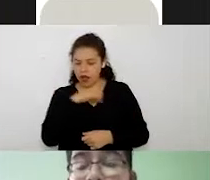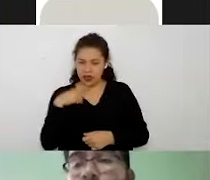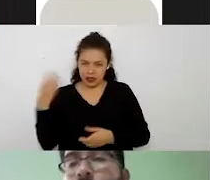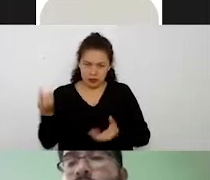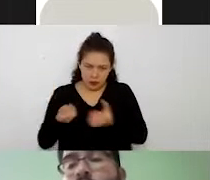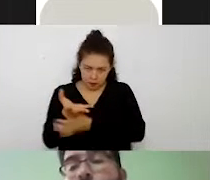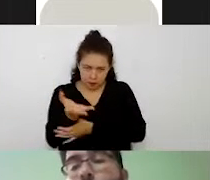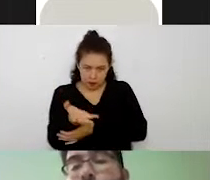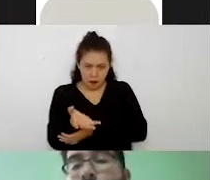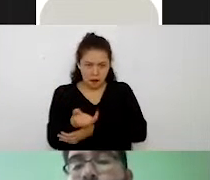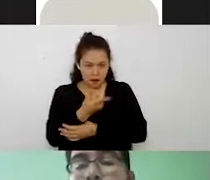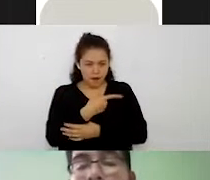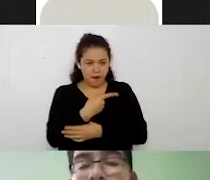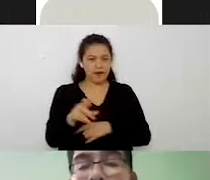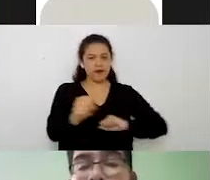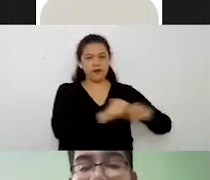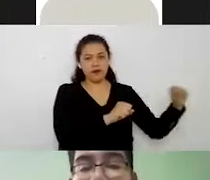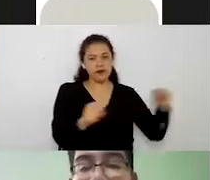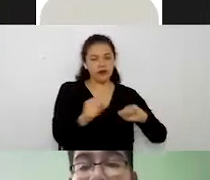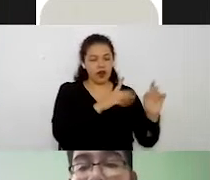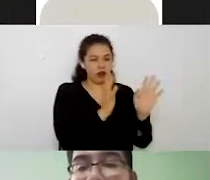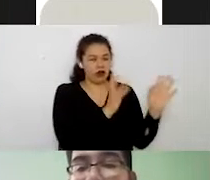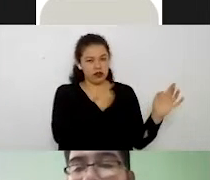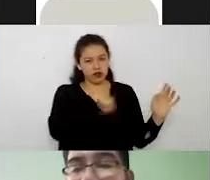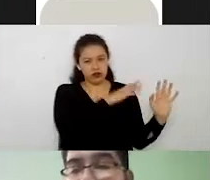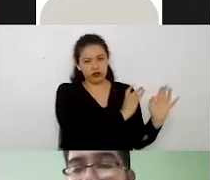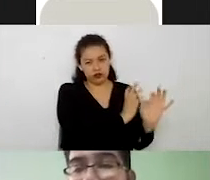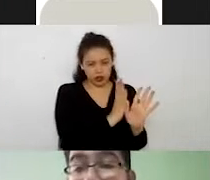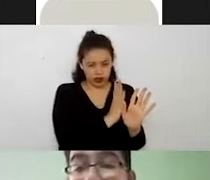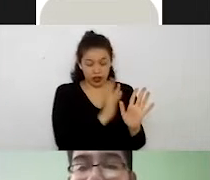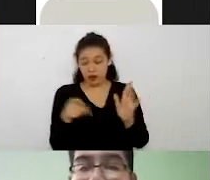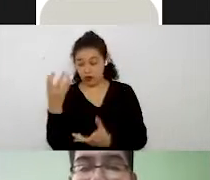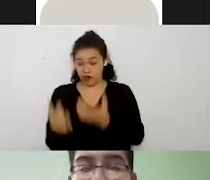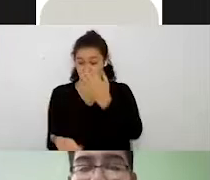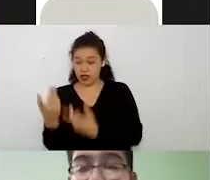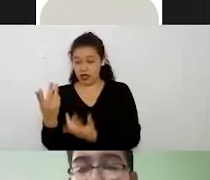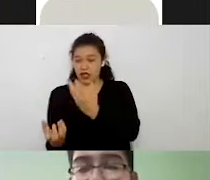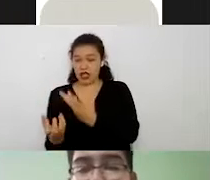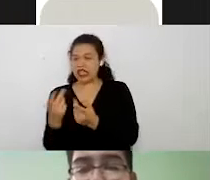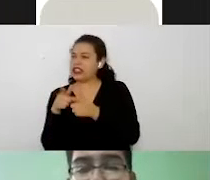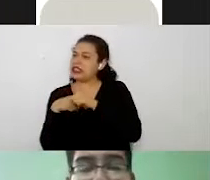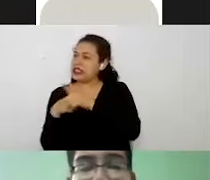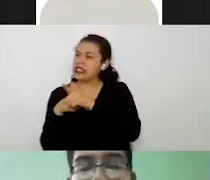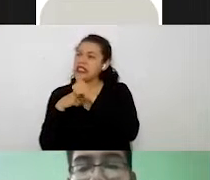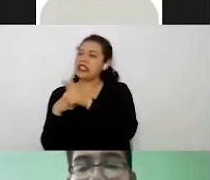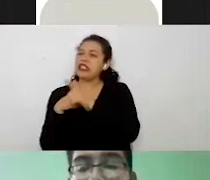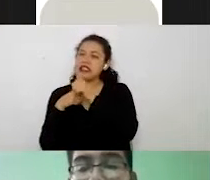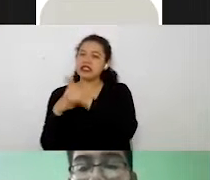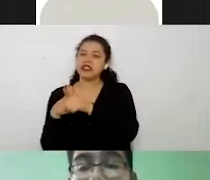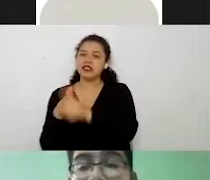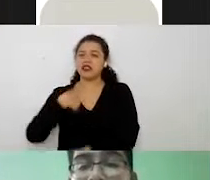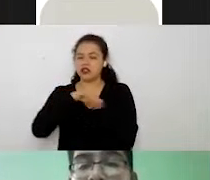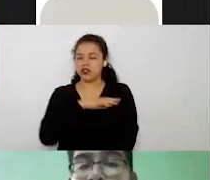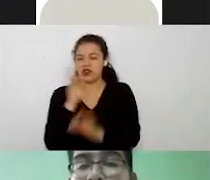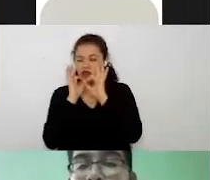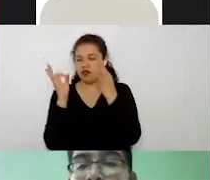un sismo, no podríamos replegarnos porque el fuego se propagaría de tal manera que pues no tendríamos un